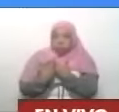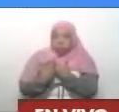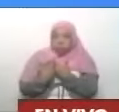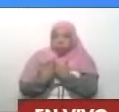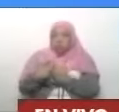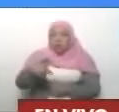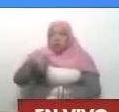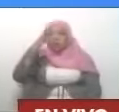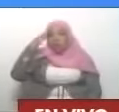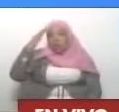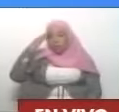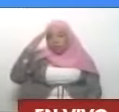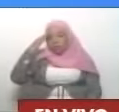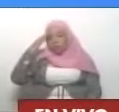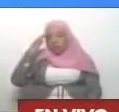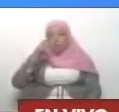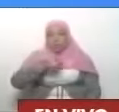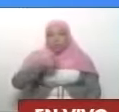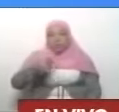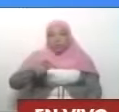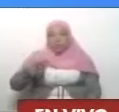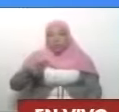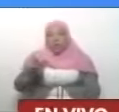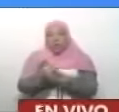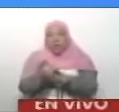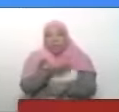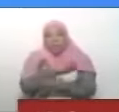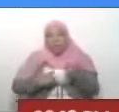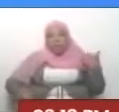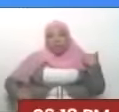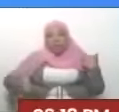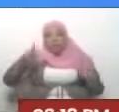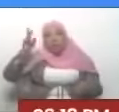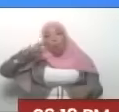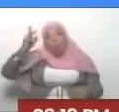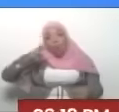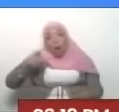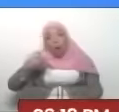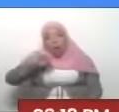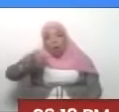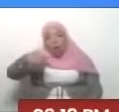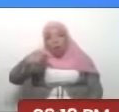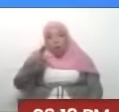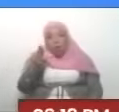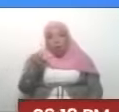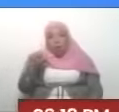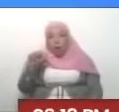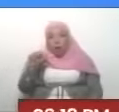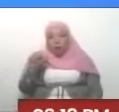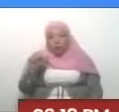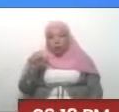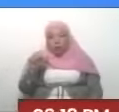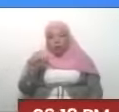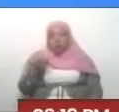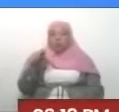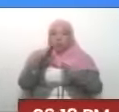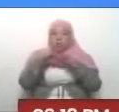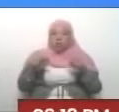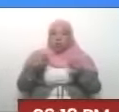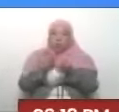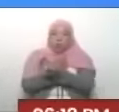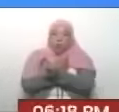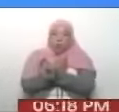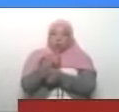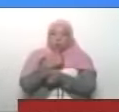que tú dices, Alejandro, es lo que dice Juan también. En todos los periodos de explotación,